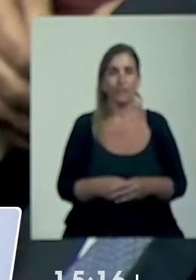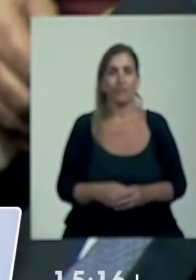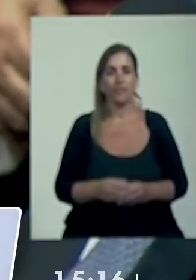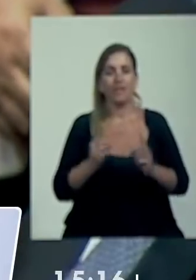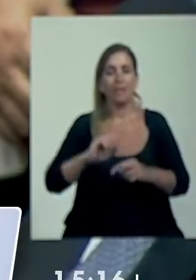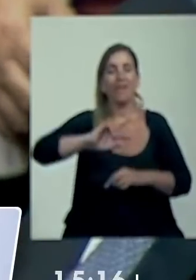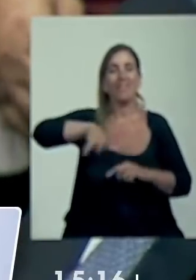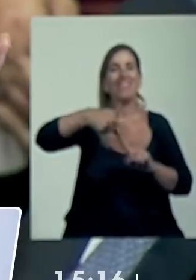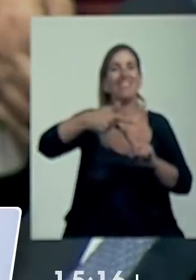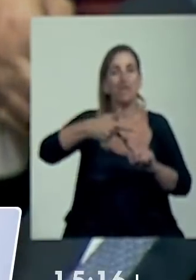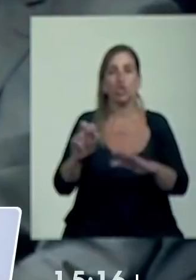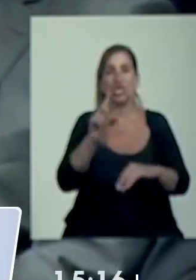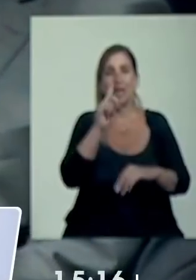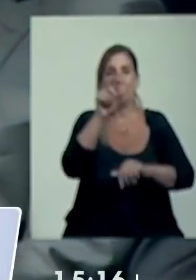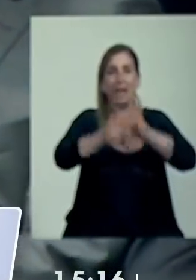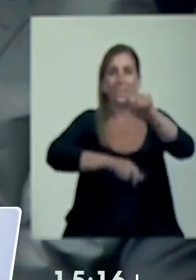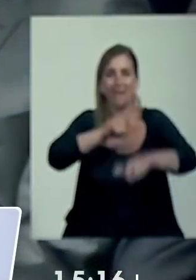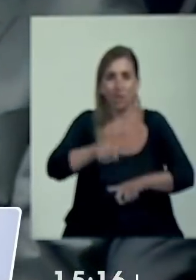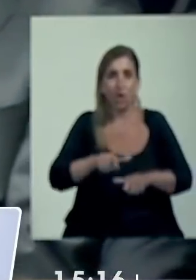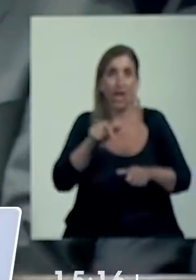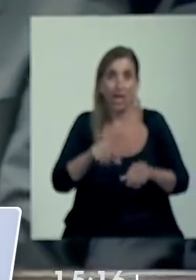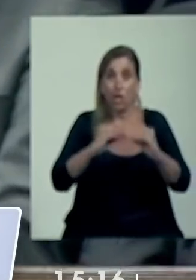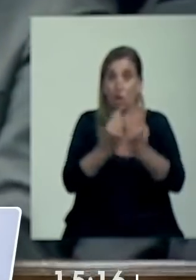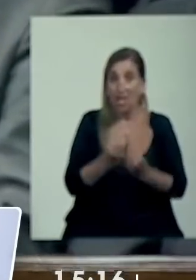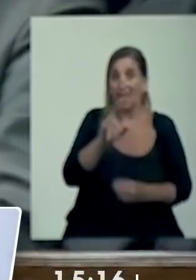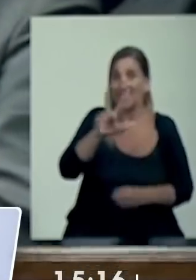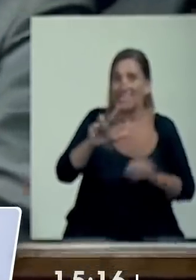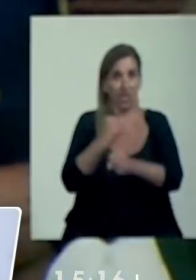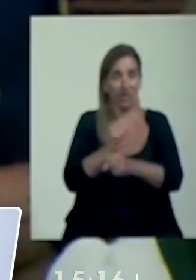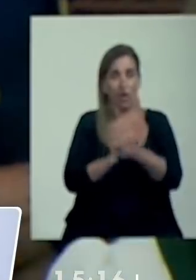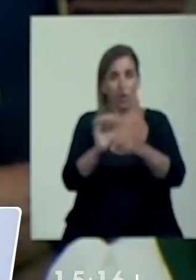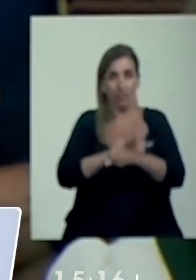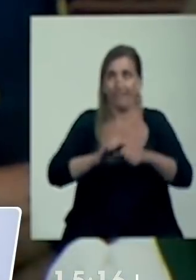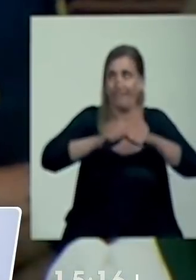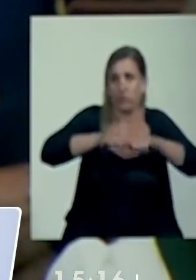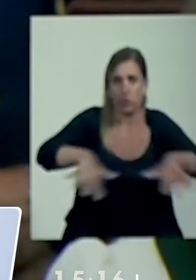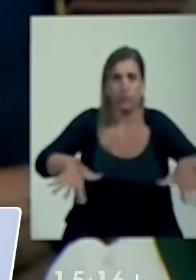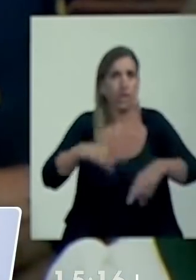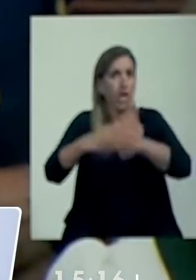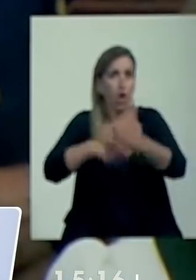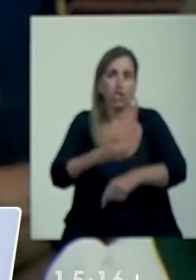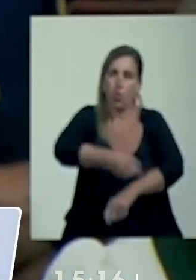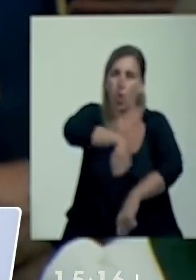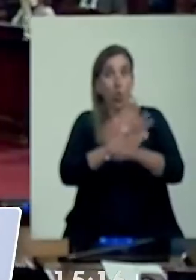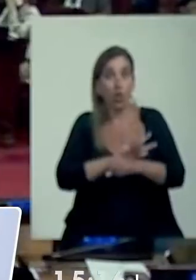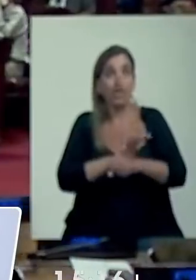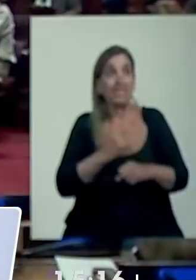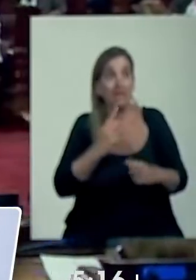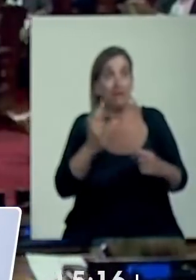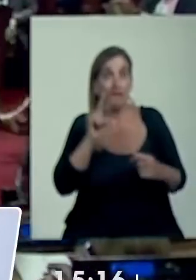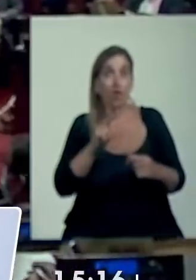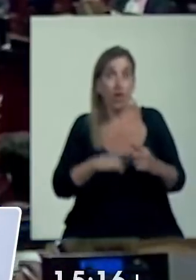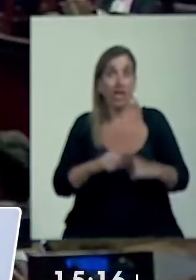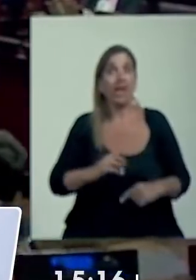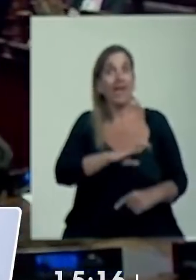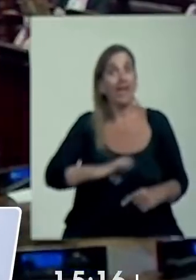nunca nadie lo dijo con la gente con la que yo converso de todo el partido la coalición tenemos siempre el implícito de que si